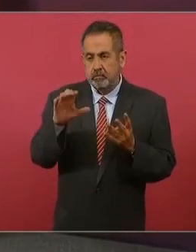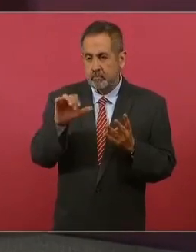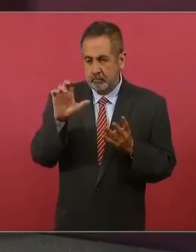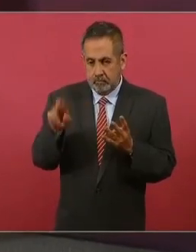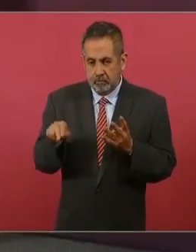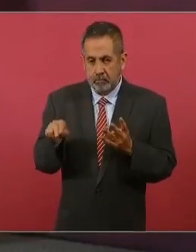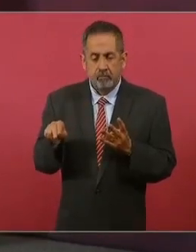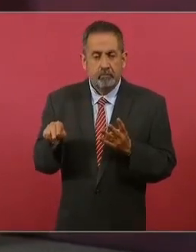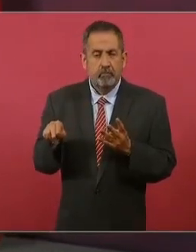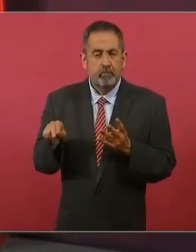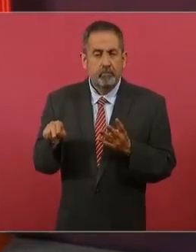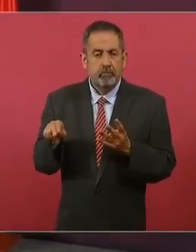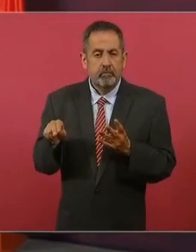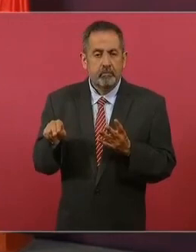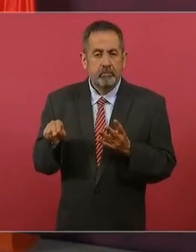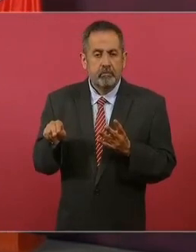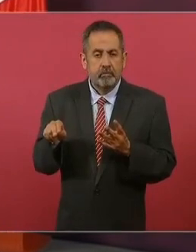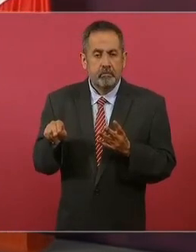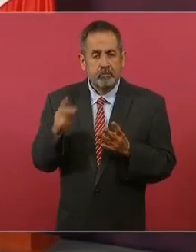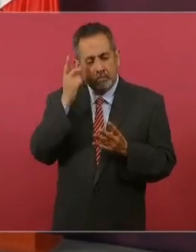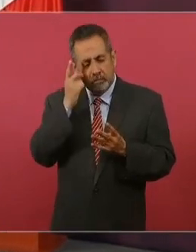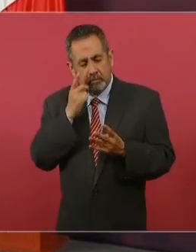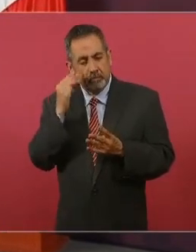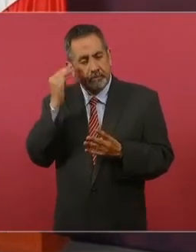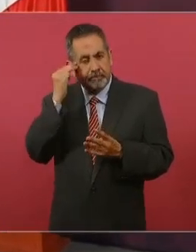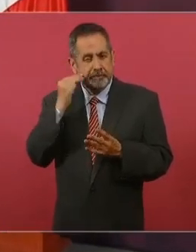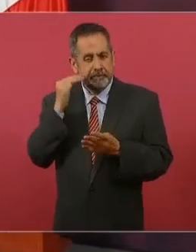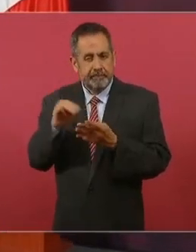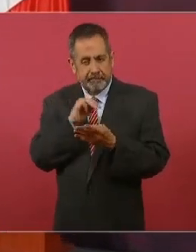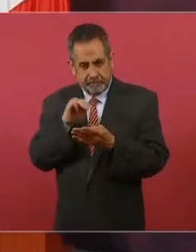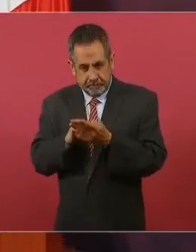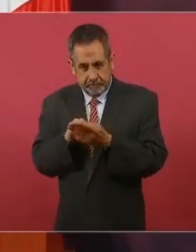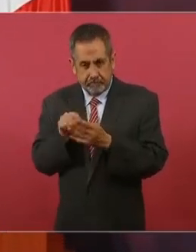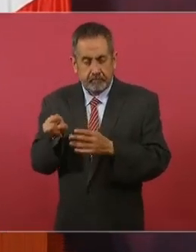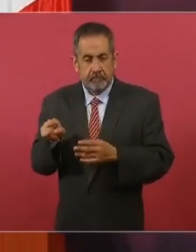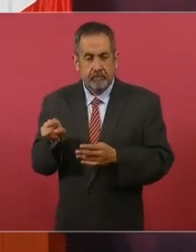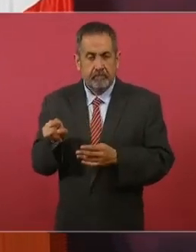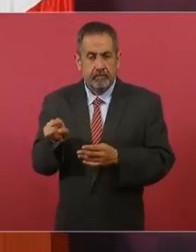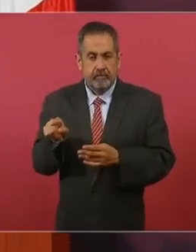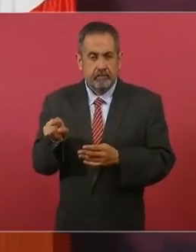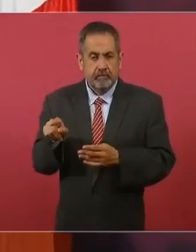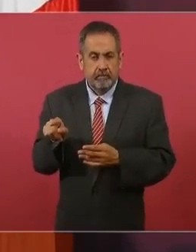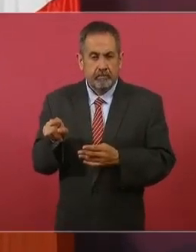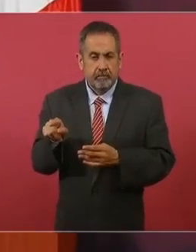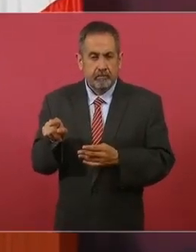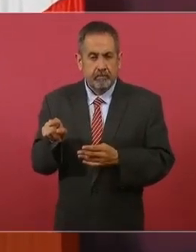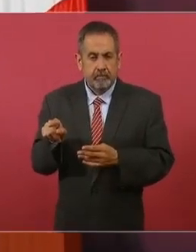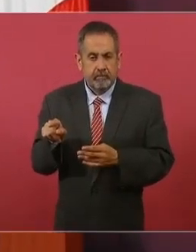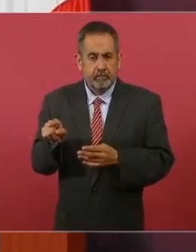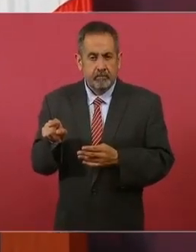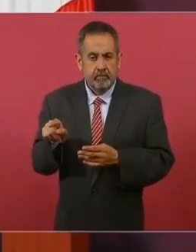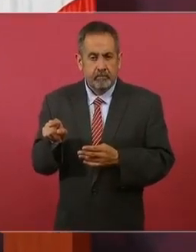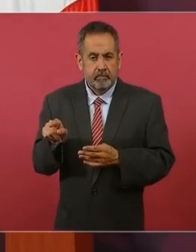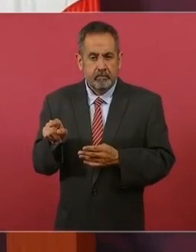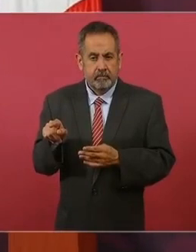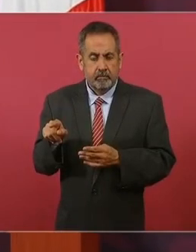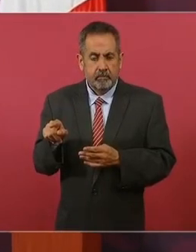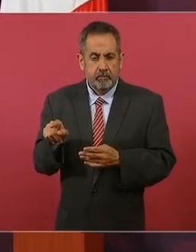Cancún, dormimos en Mérida. Y